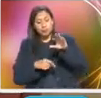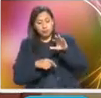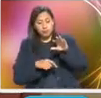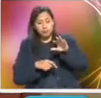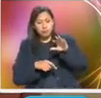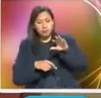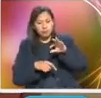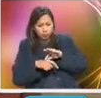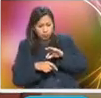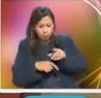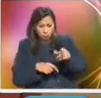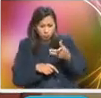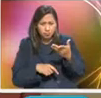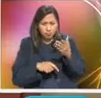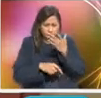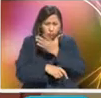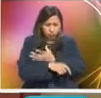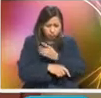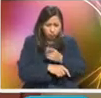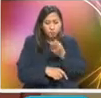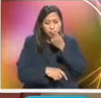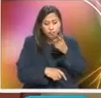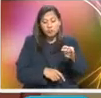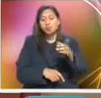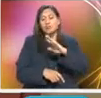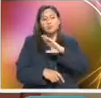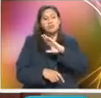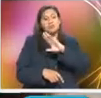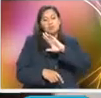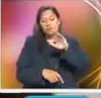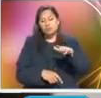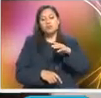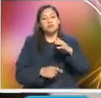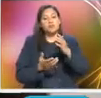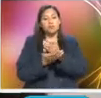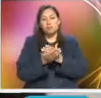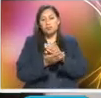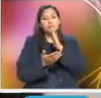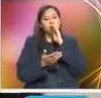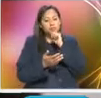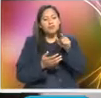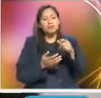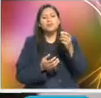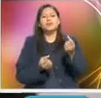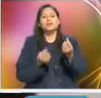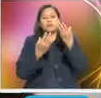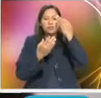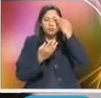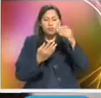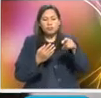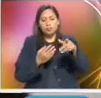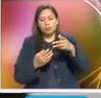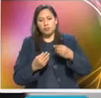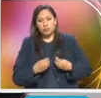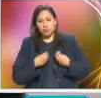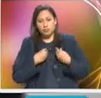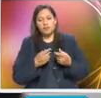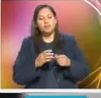saber por dónde movernos, ¿no? Si es un enfermo terminal, muchas veces cuánto tiempo le queda, si va a tener,